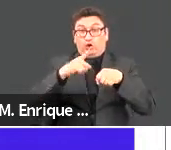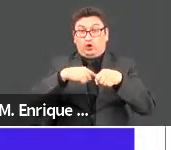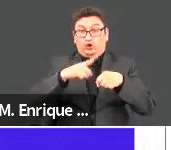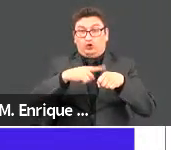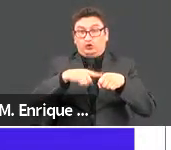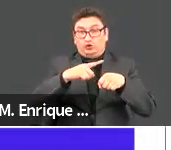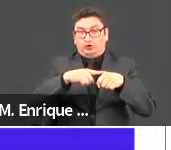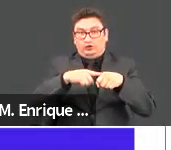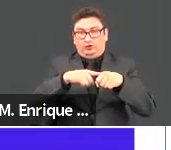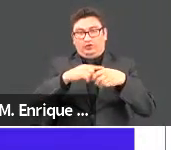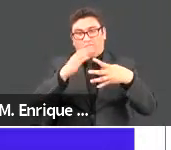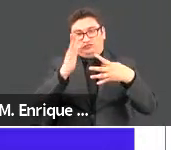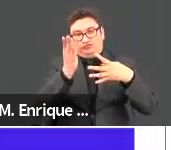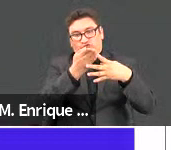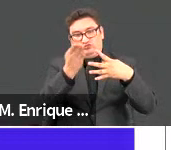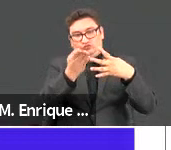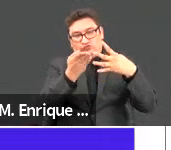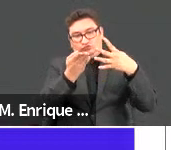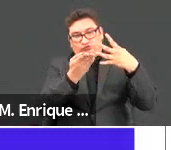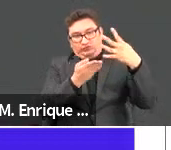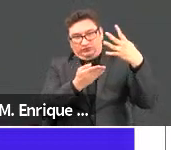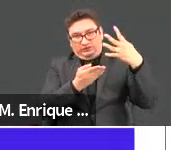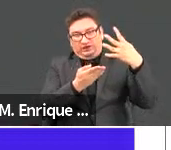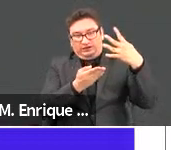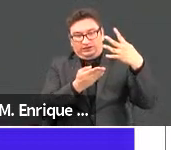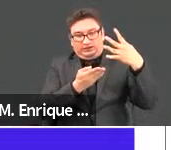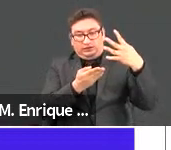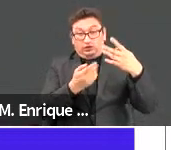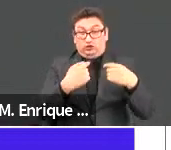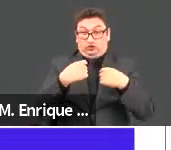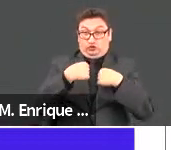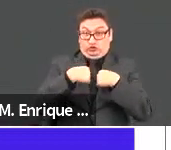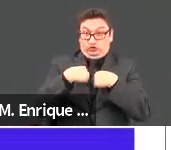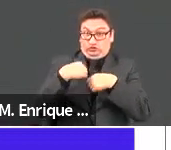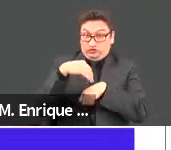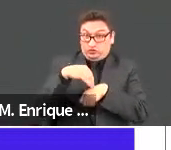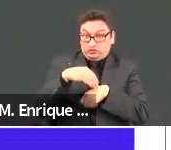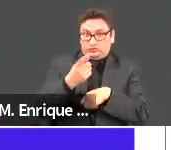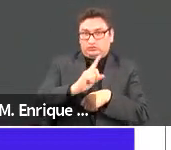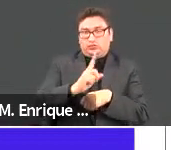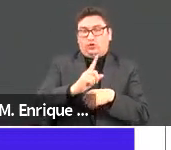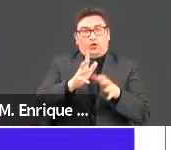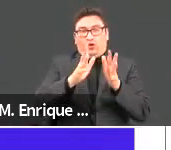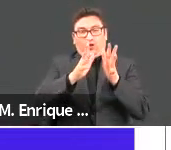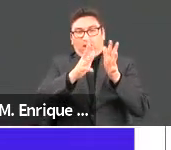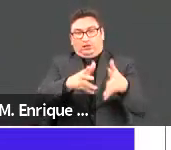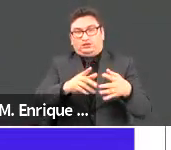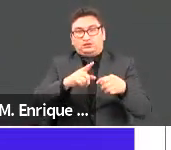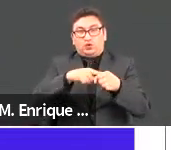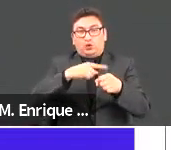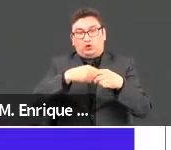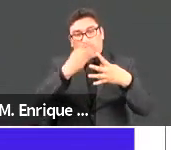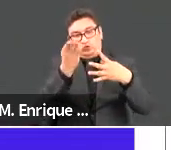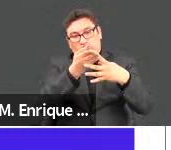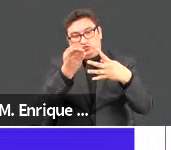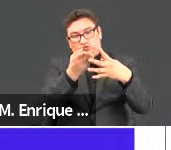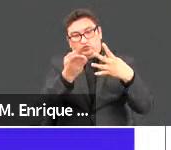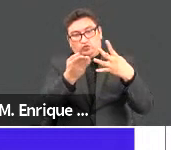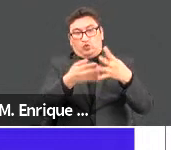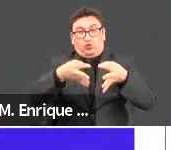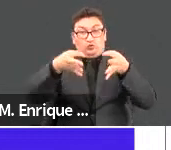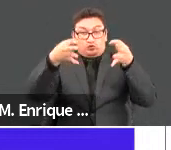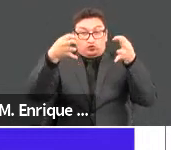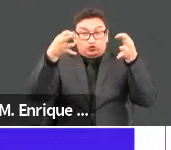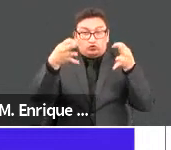que no es de parte de su servidor, sino esta clasificación de colores es una clasificación oficial